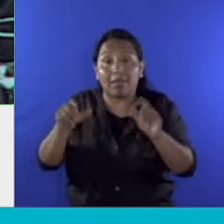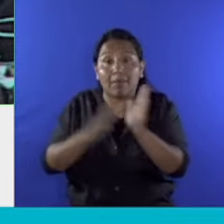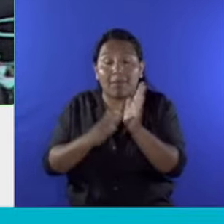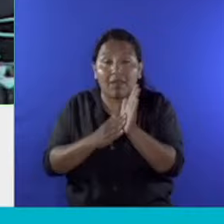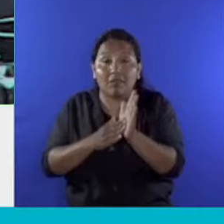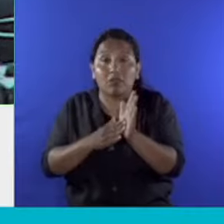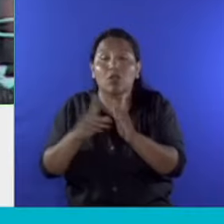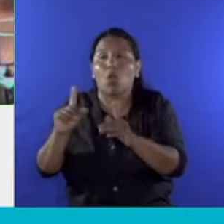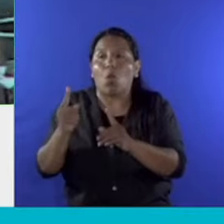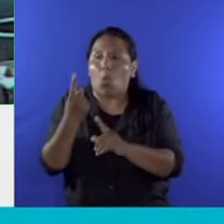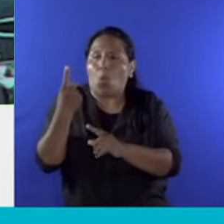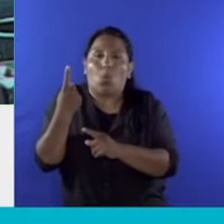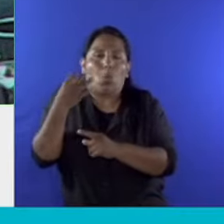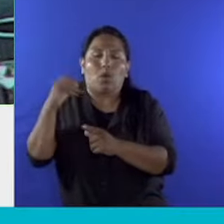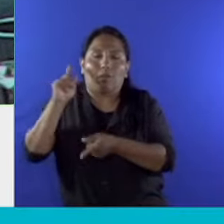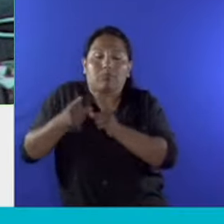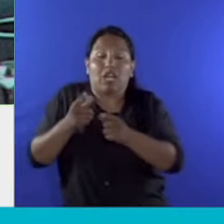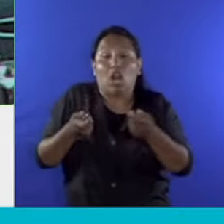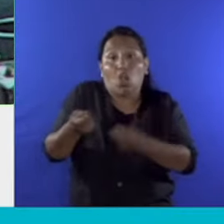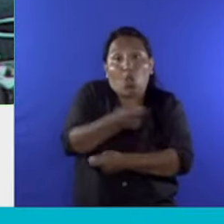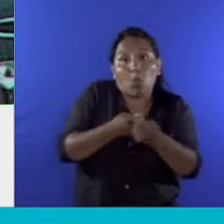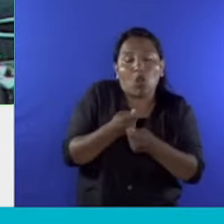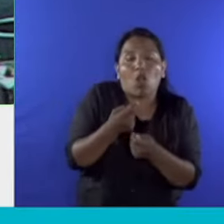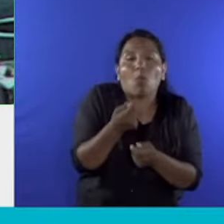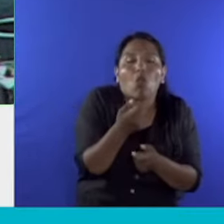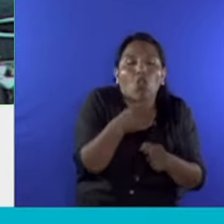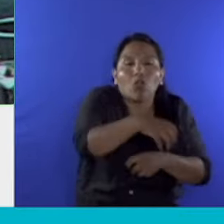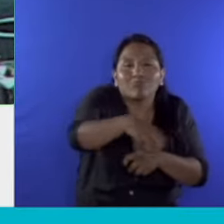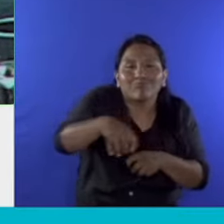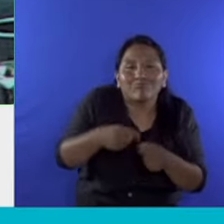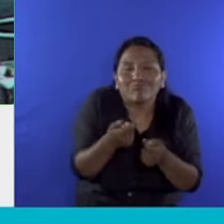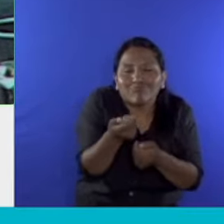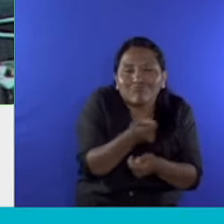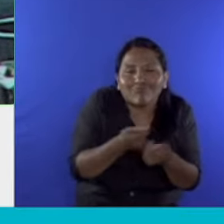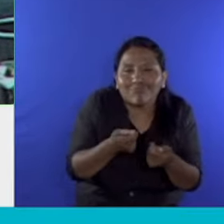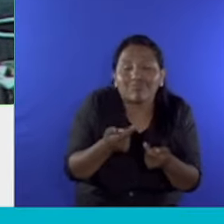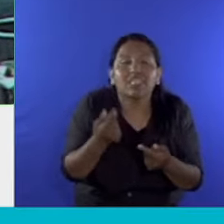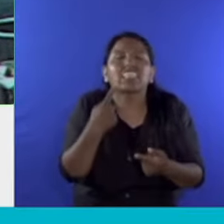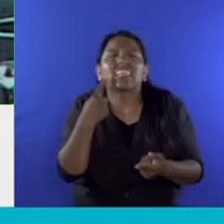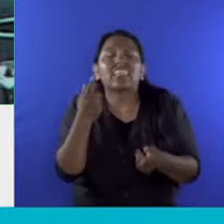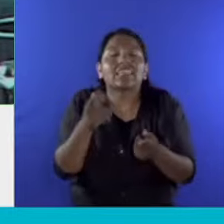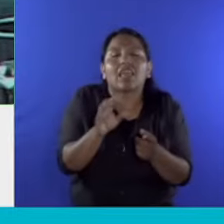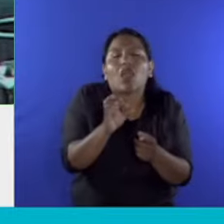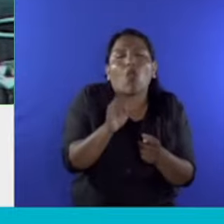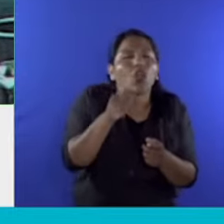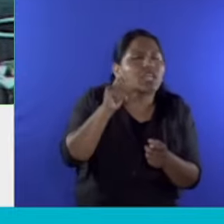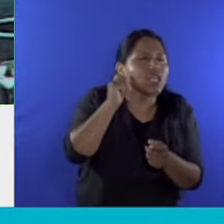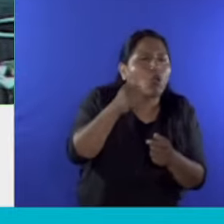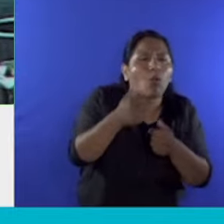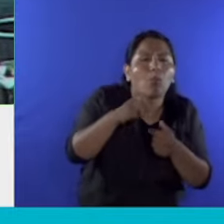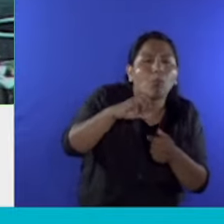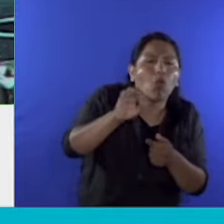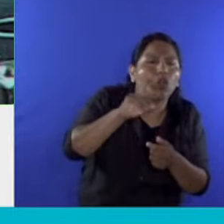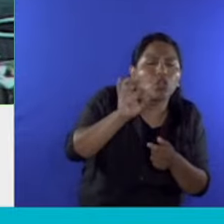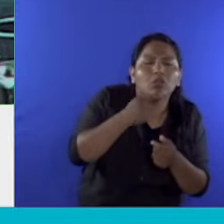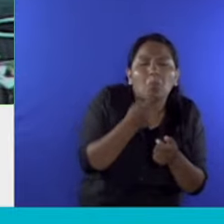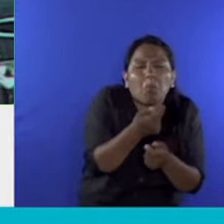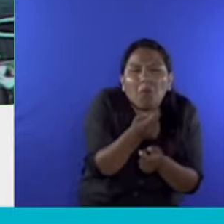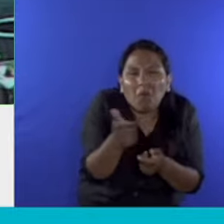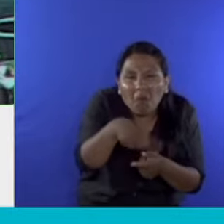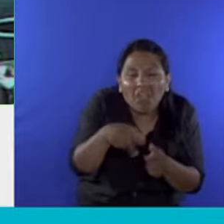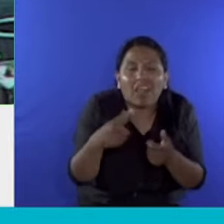estamos frente a monopolios y en la parte comercial estamos frente a oligopolios. ¿Y qué características tienen los oligopolios? Que son pocos, que